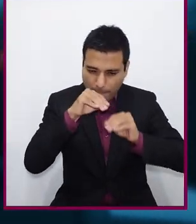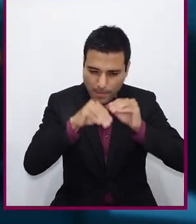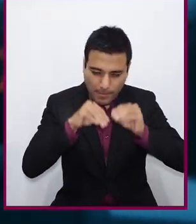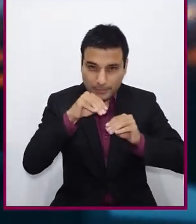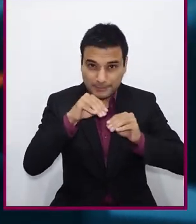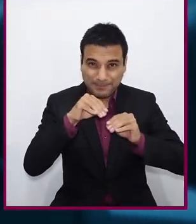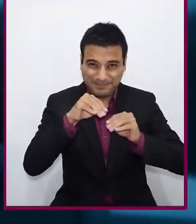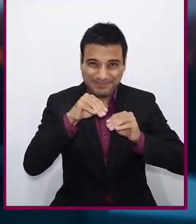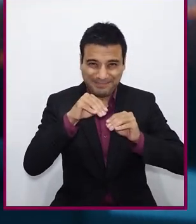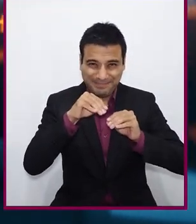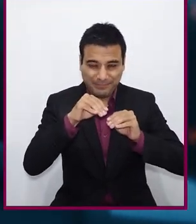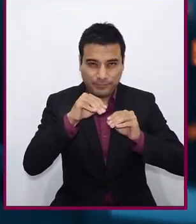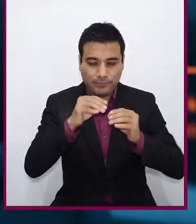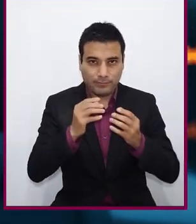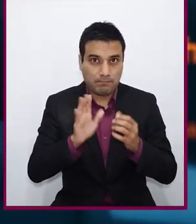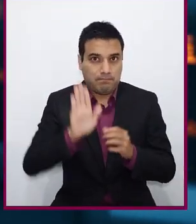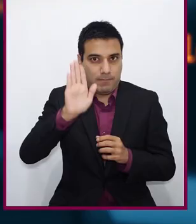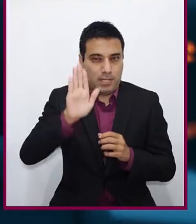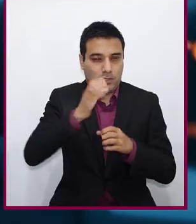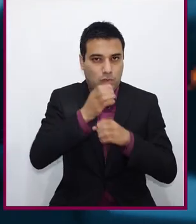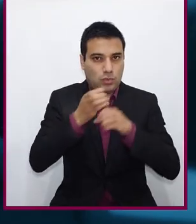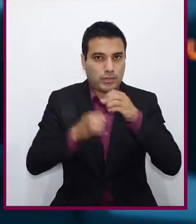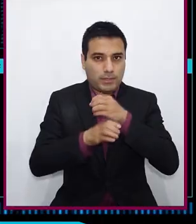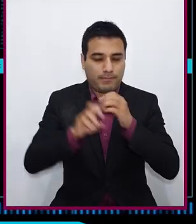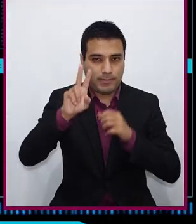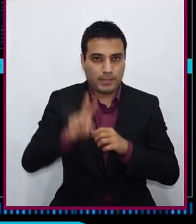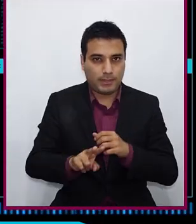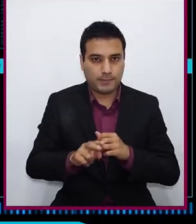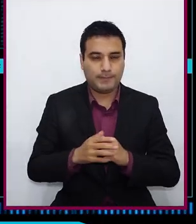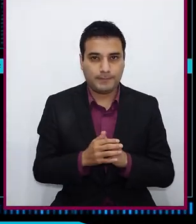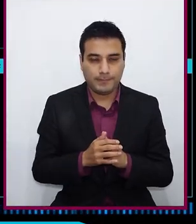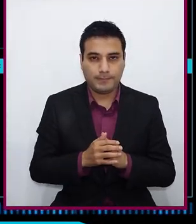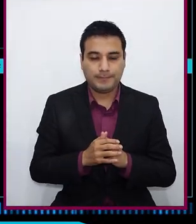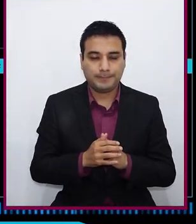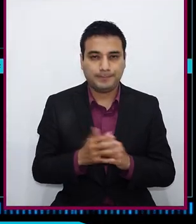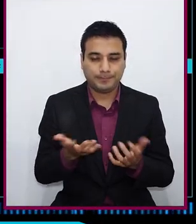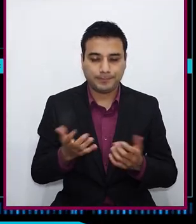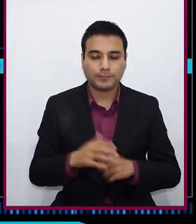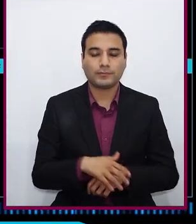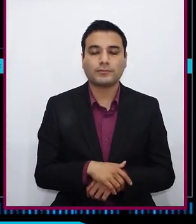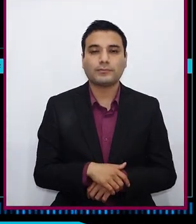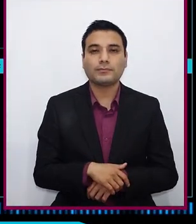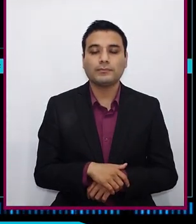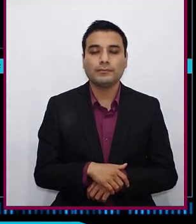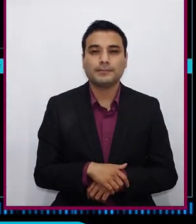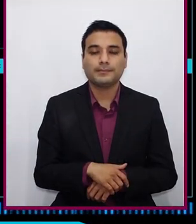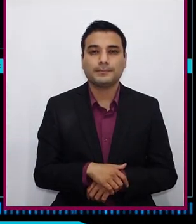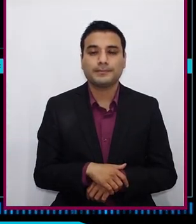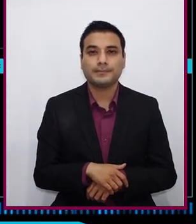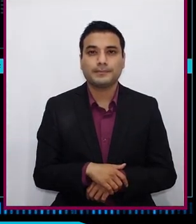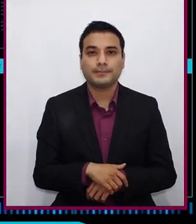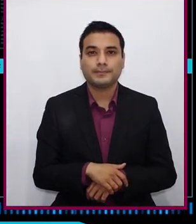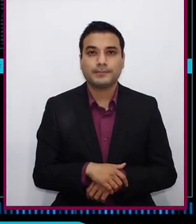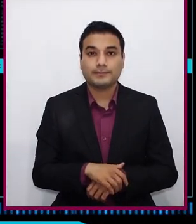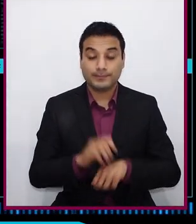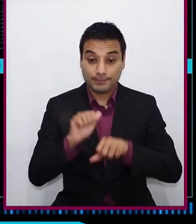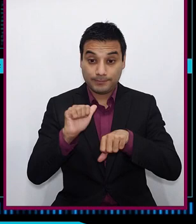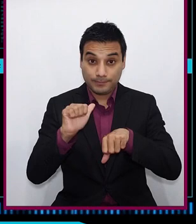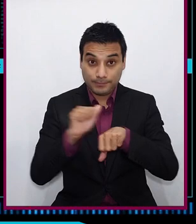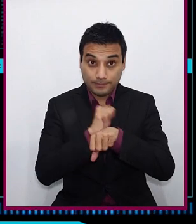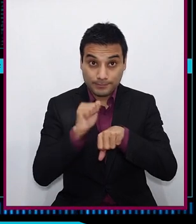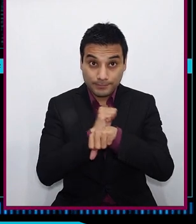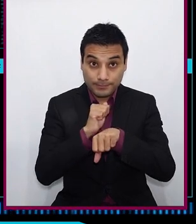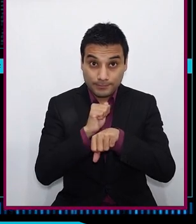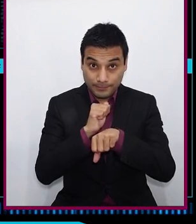circular avanzar encender luces nosotros vamos modelando nuestro auto de manera en como un